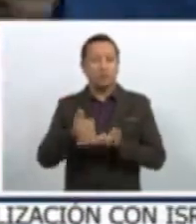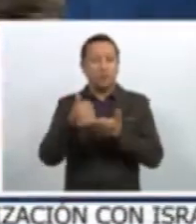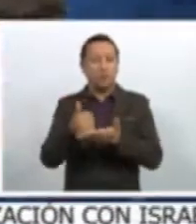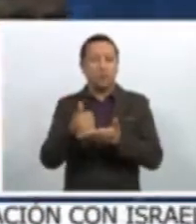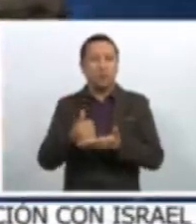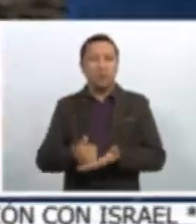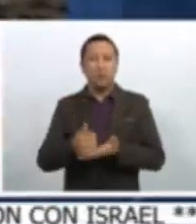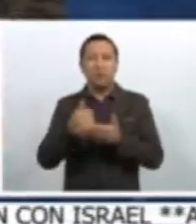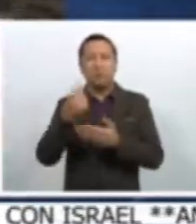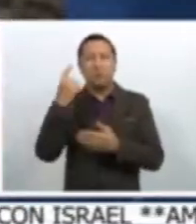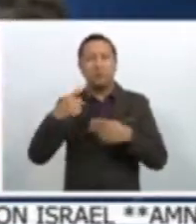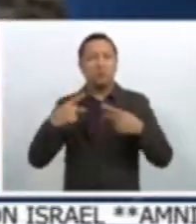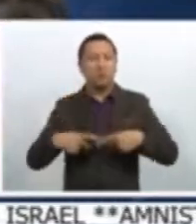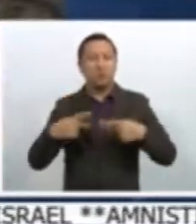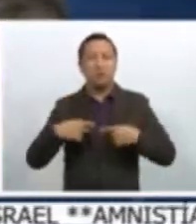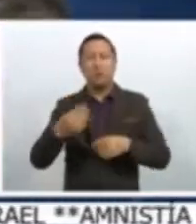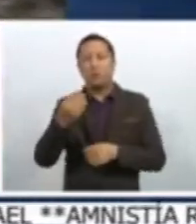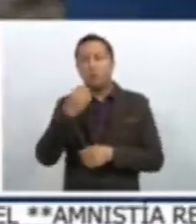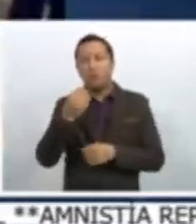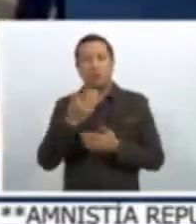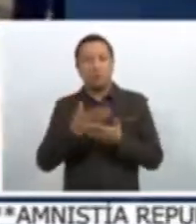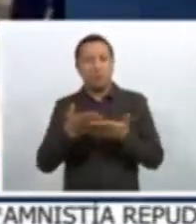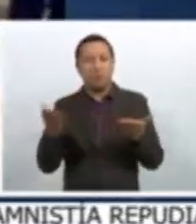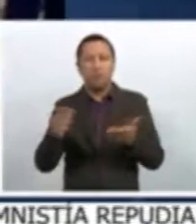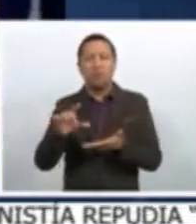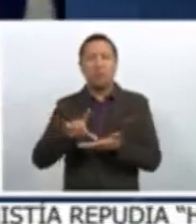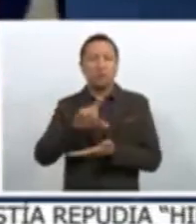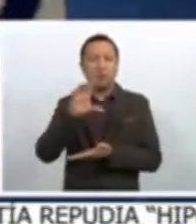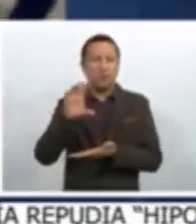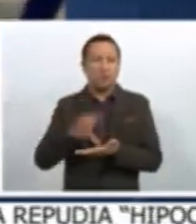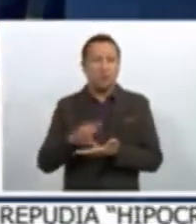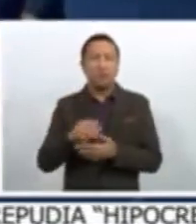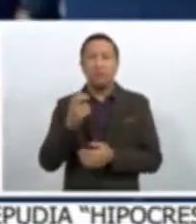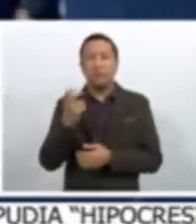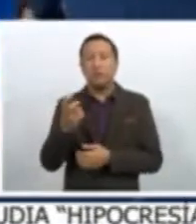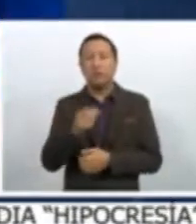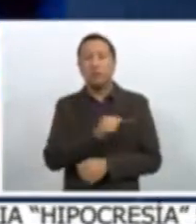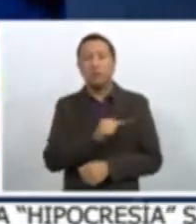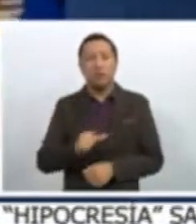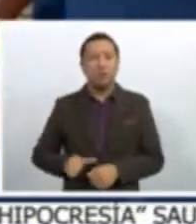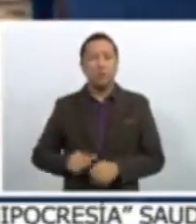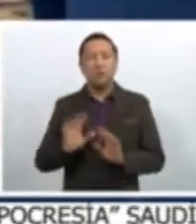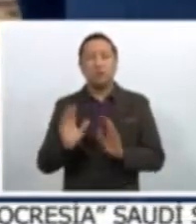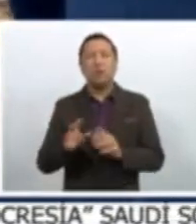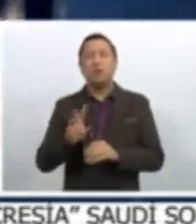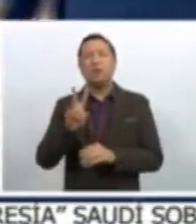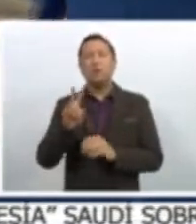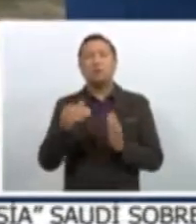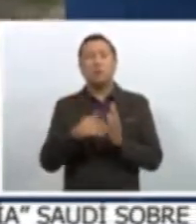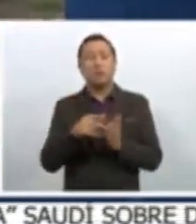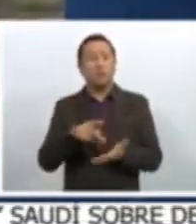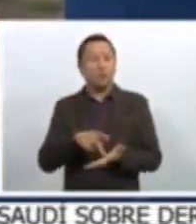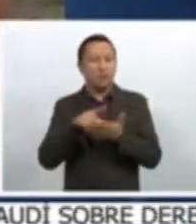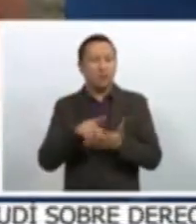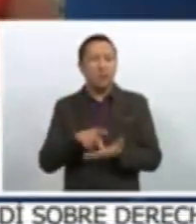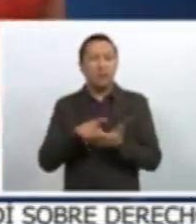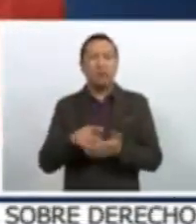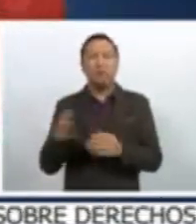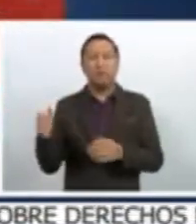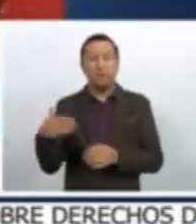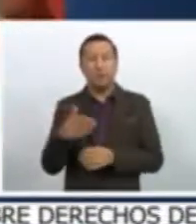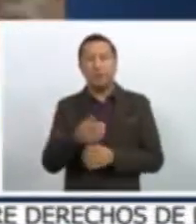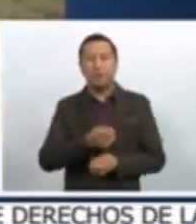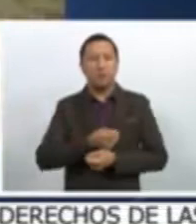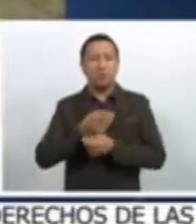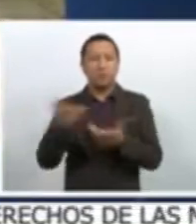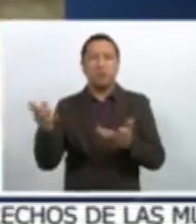para hacer llegar ayuda alimentaria a comunidades de Lázaro Cárdenas. Por ello, el ayuntamiento ha entregado casi 2 toneladas de pescado a familias que viven en la zona,